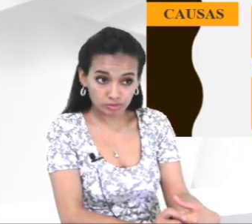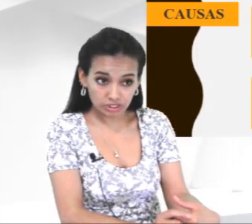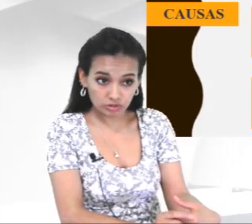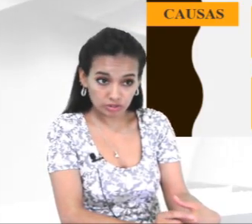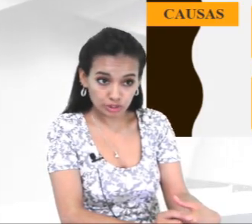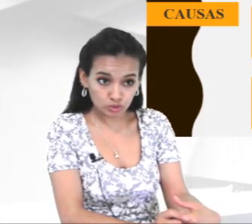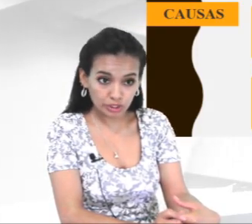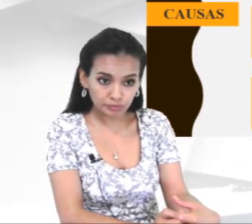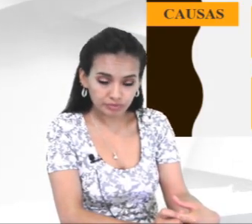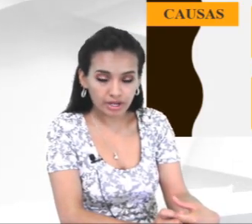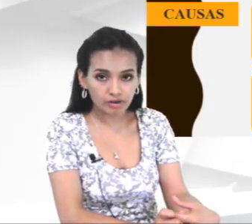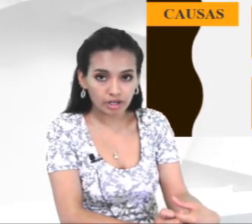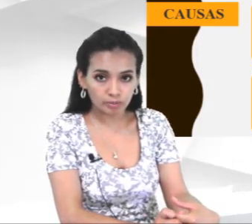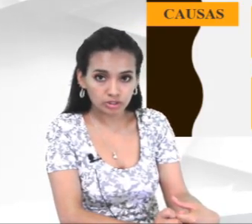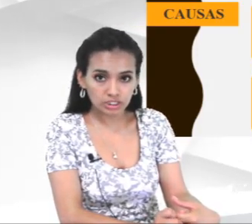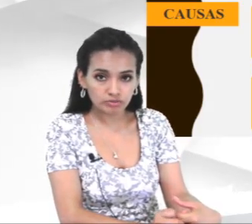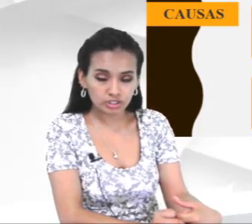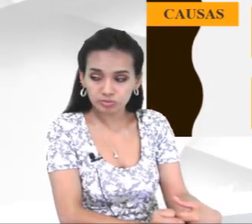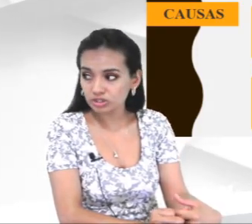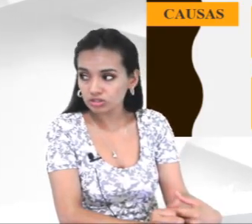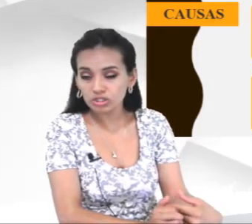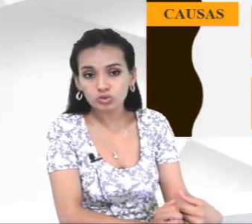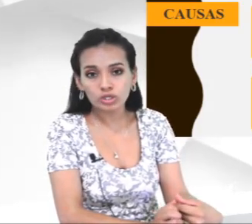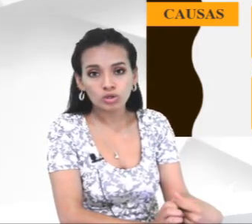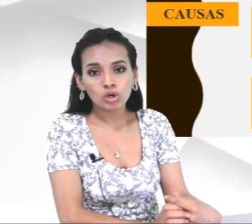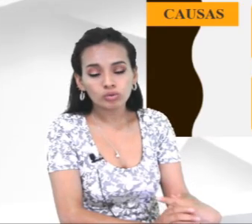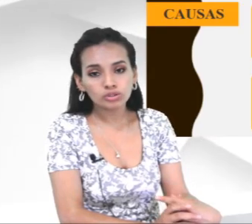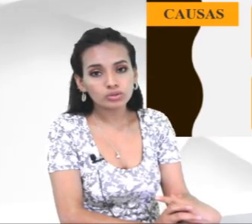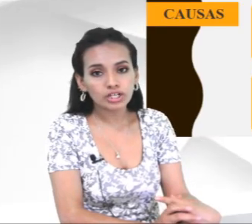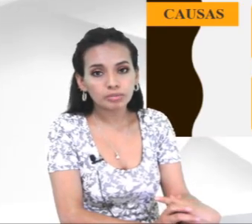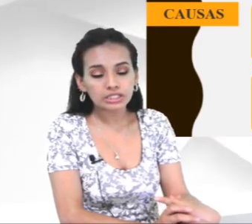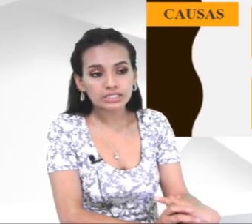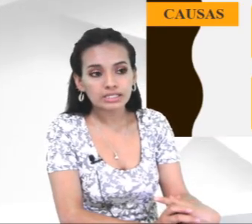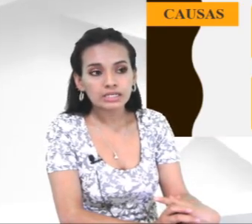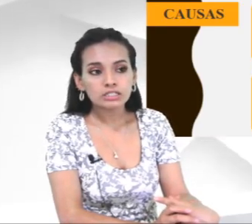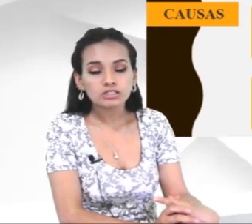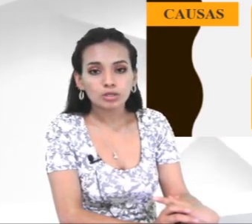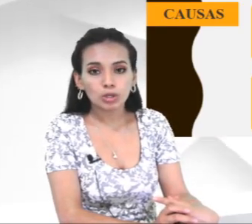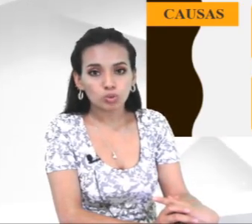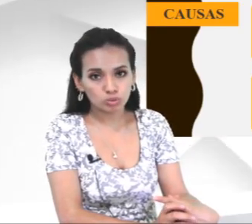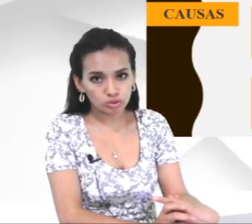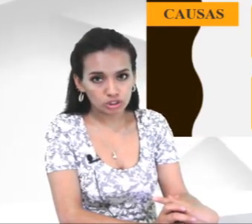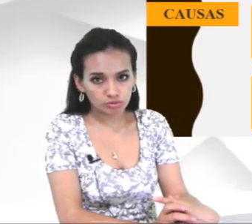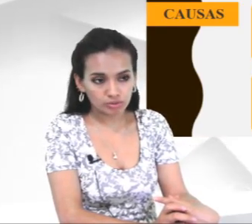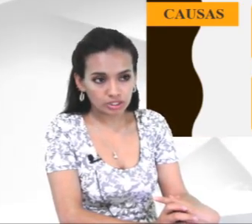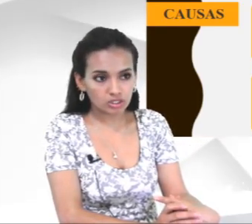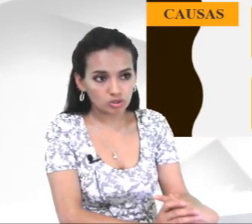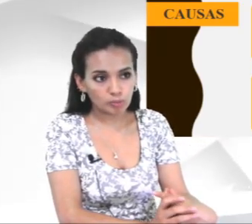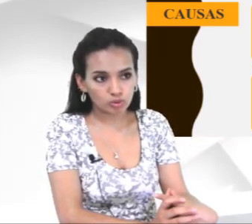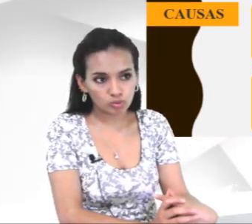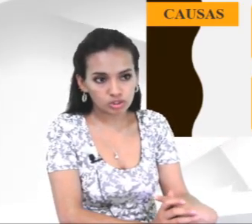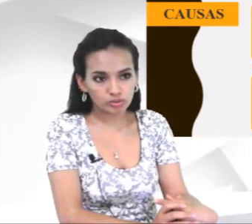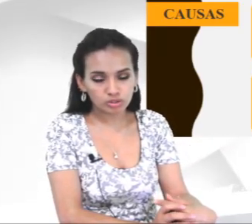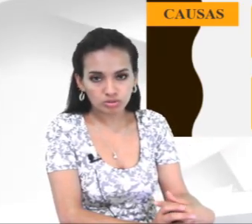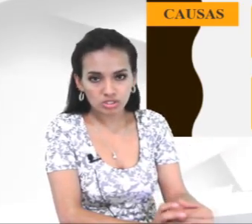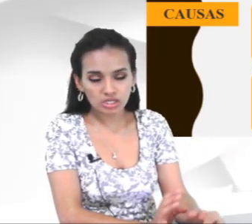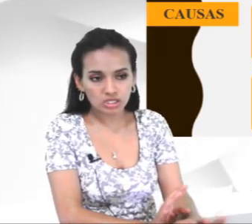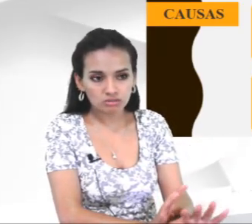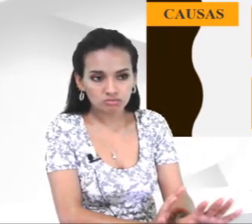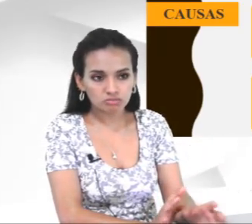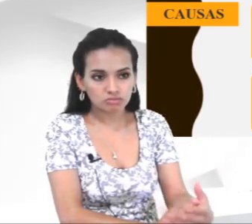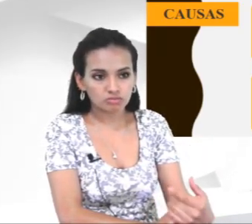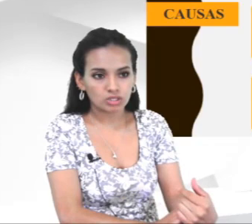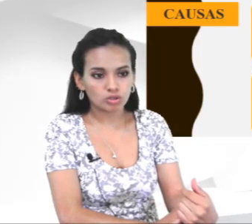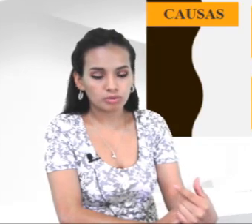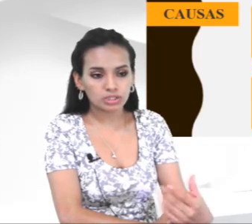sobreexplotación del suelo hablábamos de la sobreexplotación del suelo cuando únicamente se siembra un cultivo para los monocultivos entonces